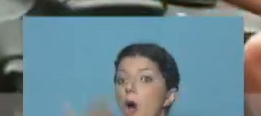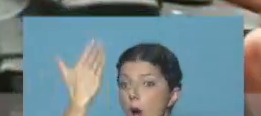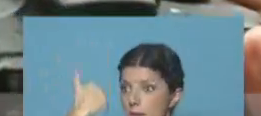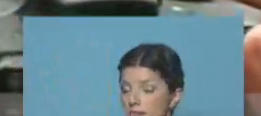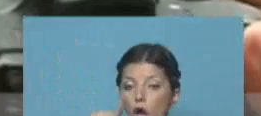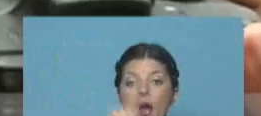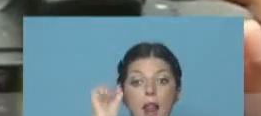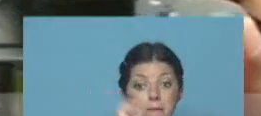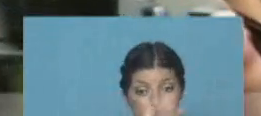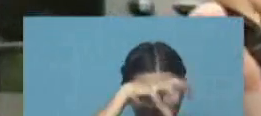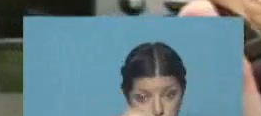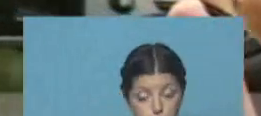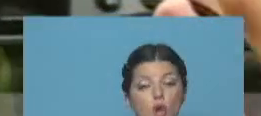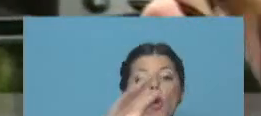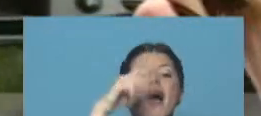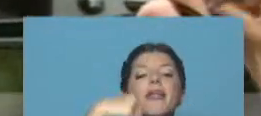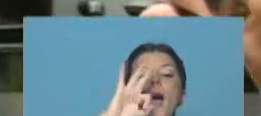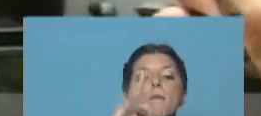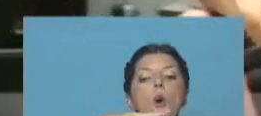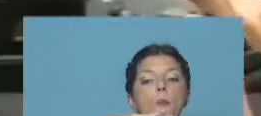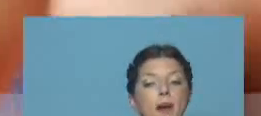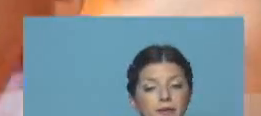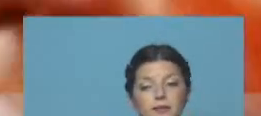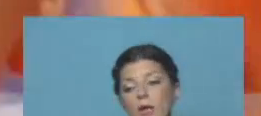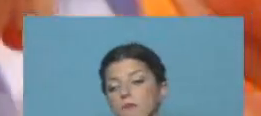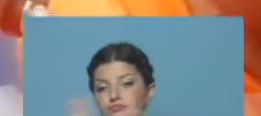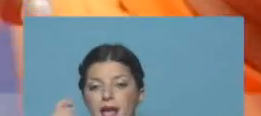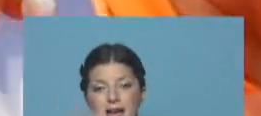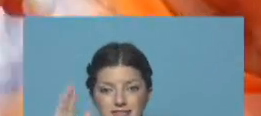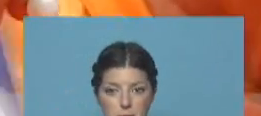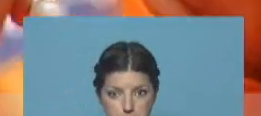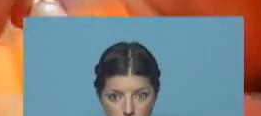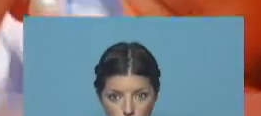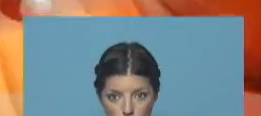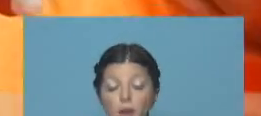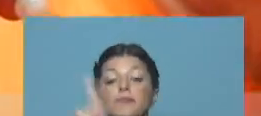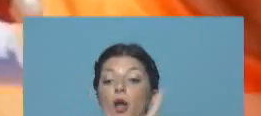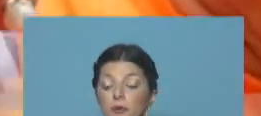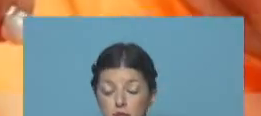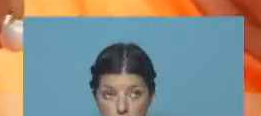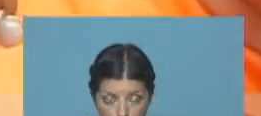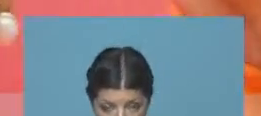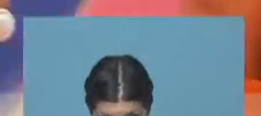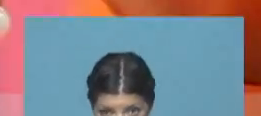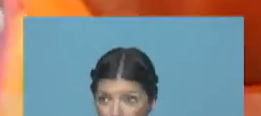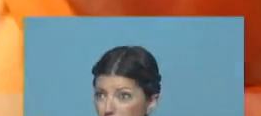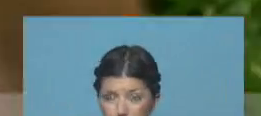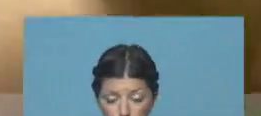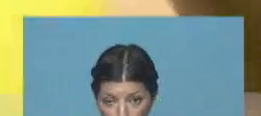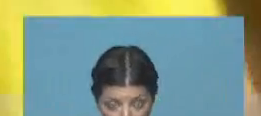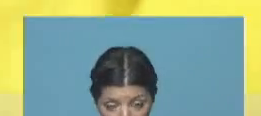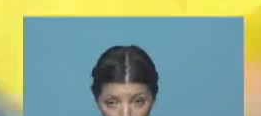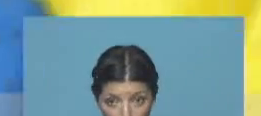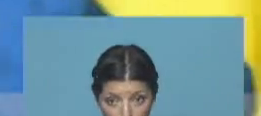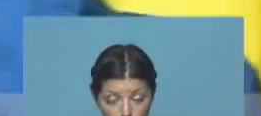prisión militar de Ramo Verde para pasar a un régimen de detención domiciliaria. Aseguran que la sorpresa fue tal que hasta sus propios